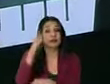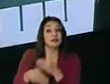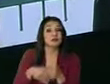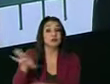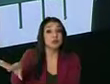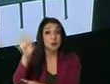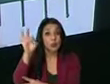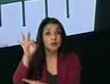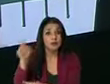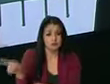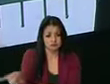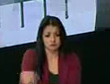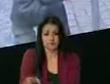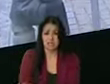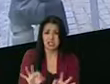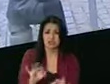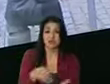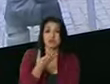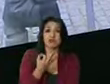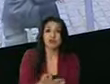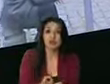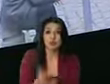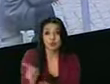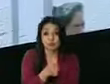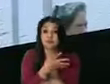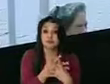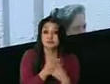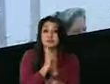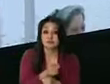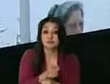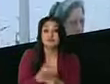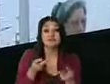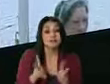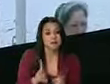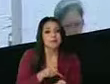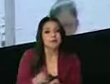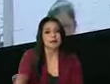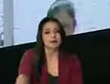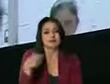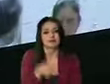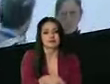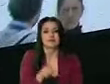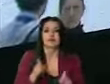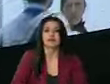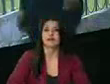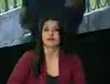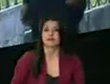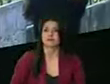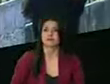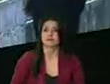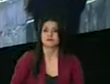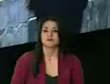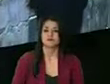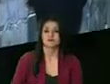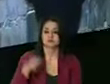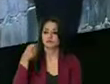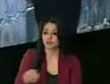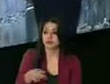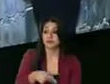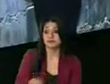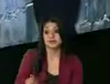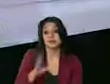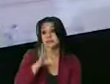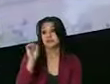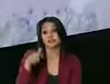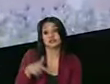caer, téngale listo no solamente el tema de la prisión que existe, sino la platita de por medio. Ahí está la plantilla, hemos gastado medio millón